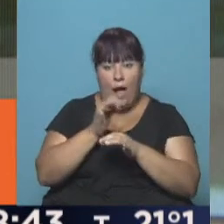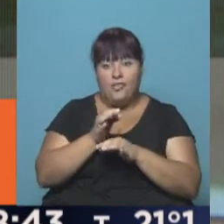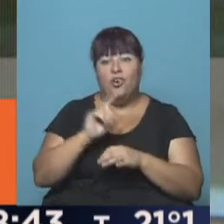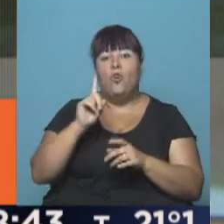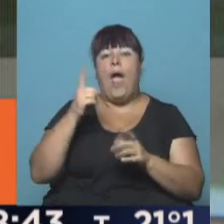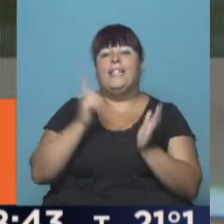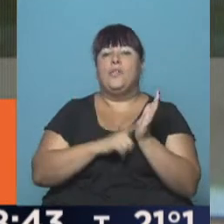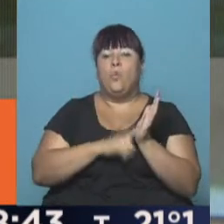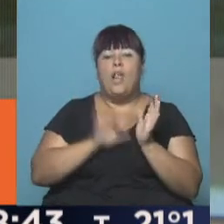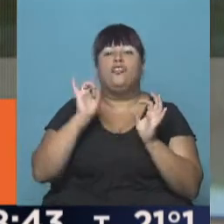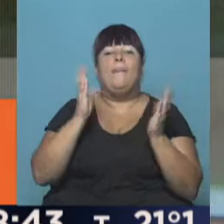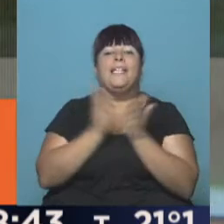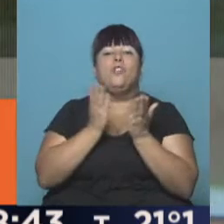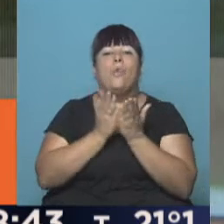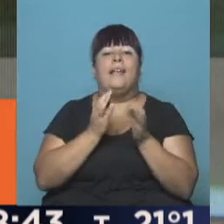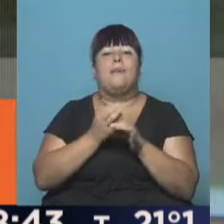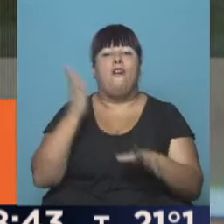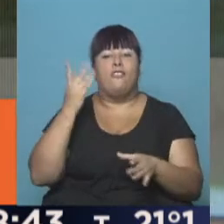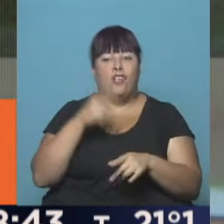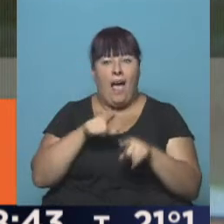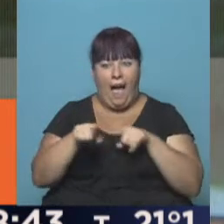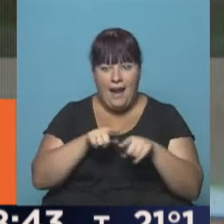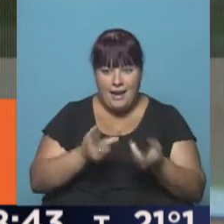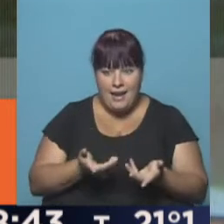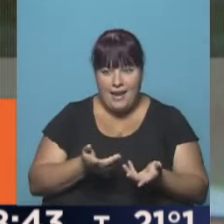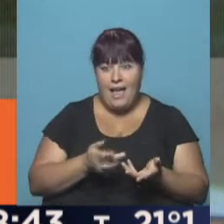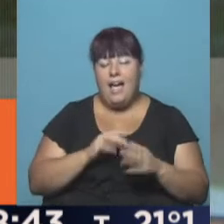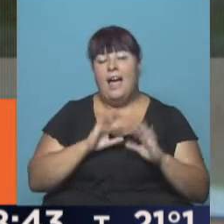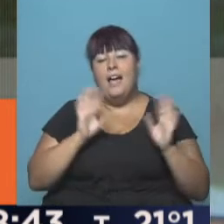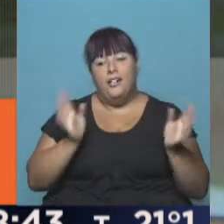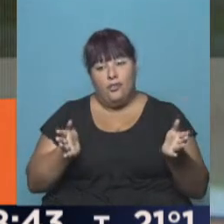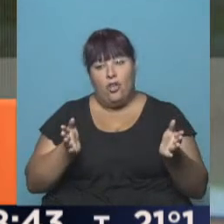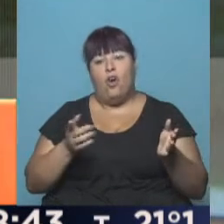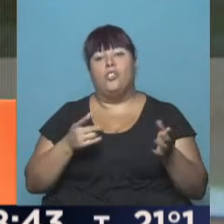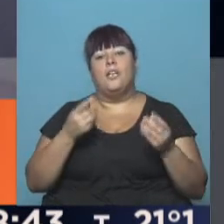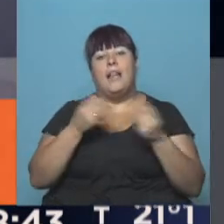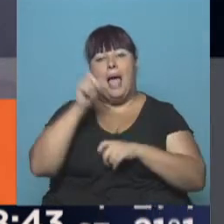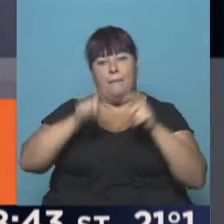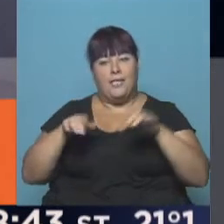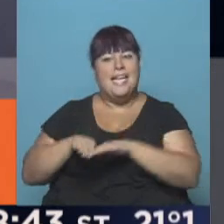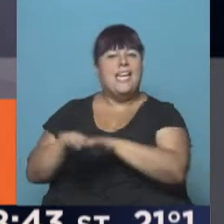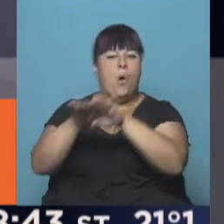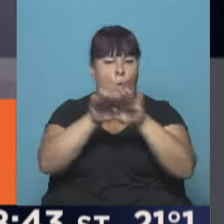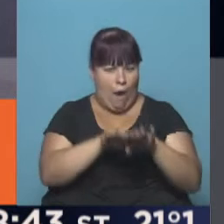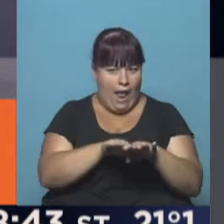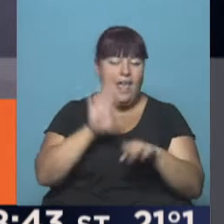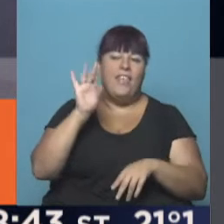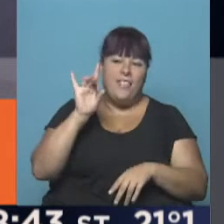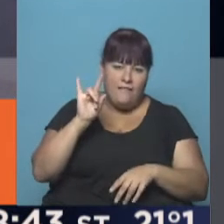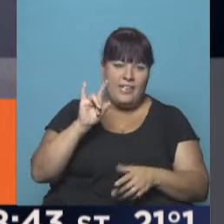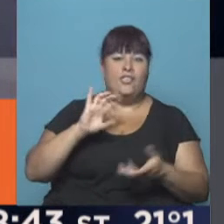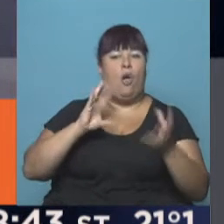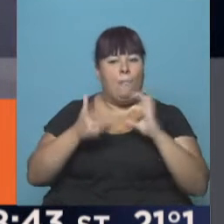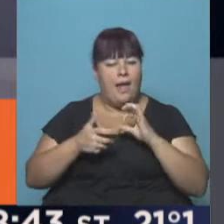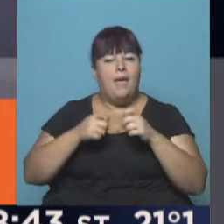están titulados son estudiantes de los profesorados las carreras entonces con una población heterogénea compleja con